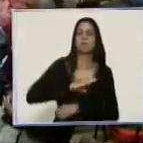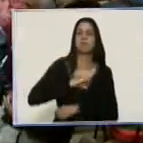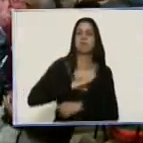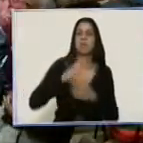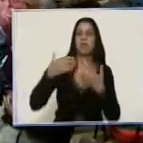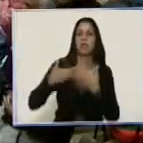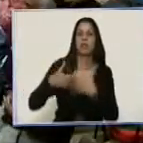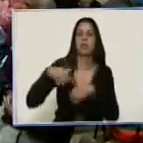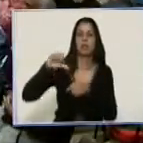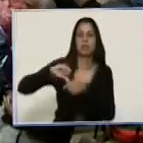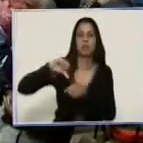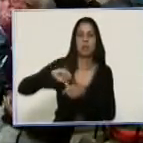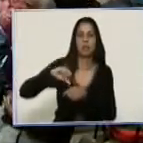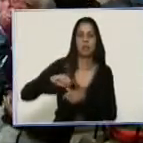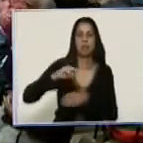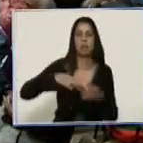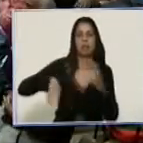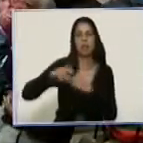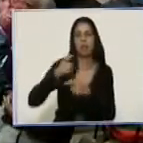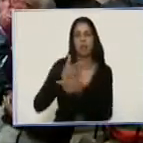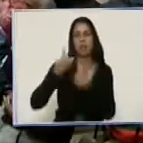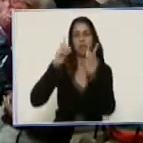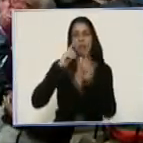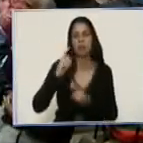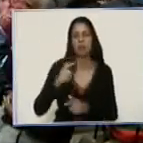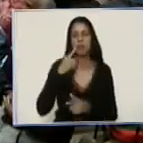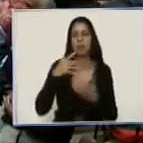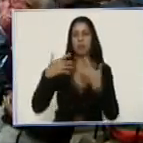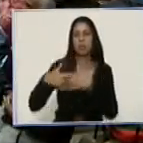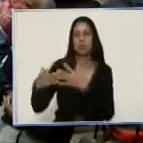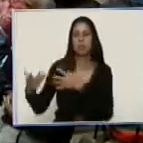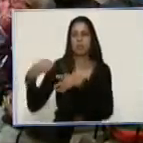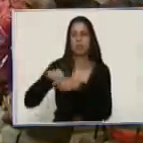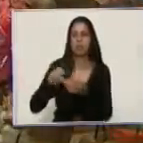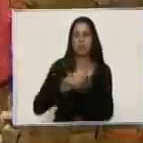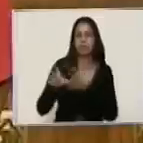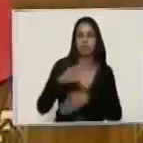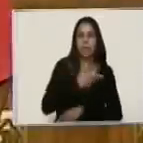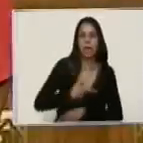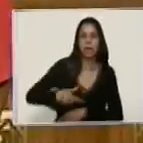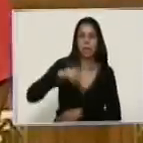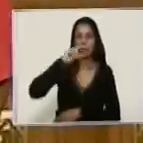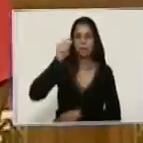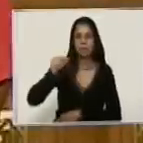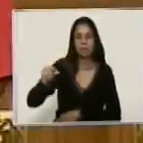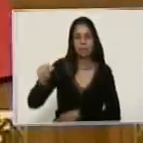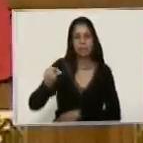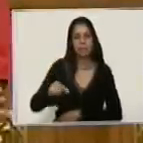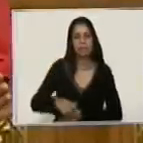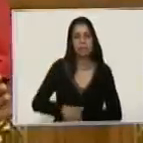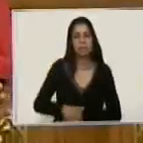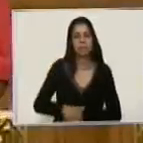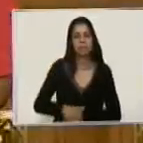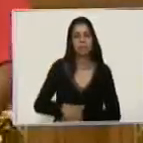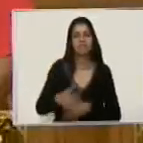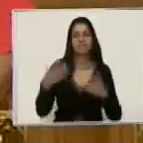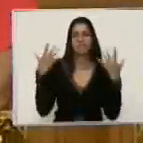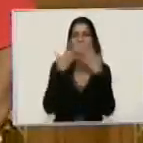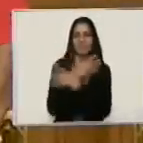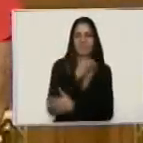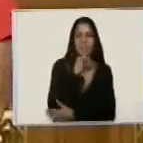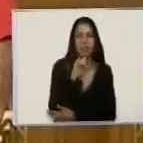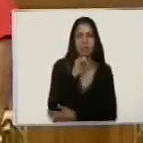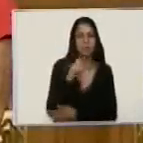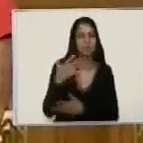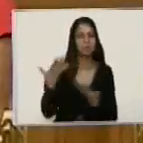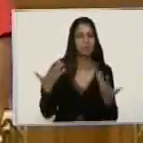que participó en la revolución libertadora con las transnacionales para tumbar a Cipriano Castro. Una tergiversación.